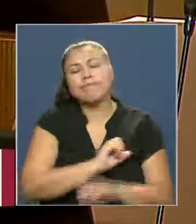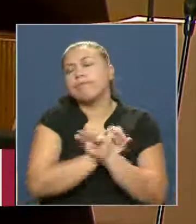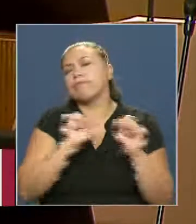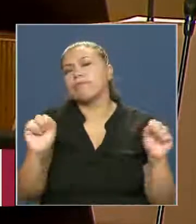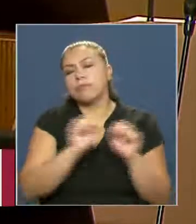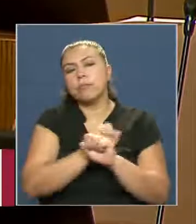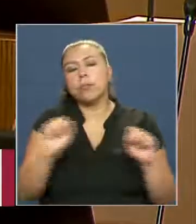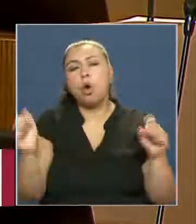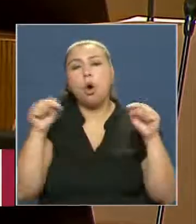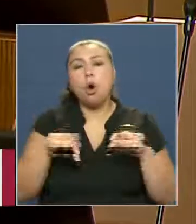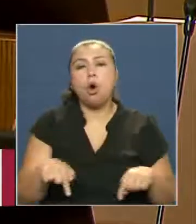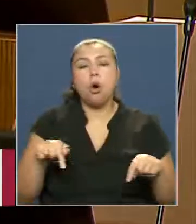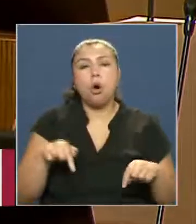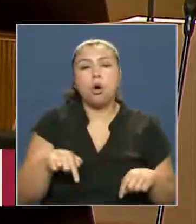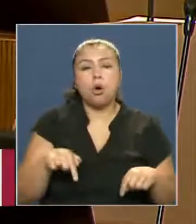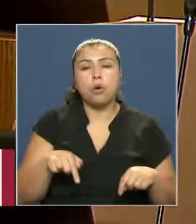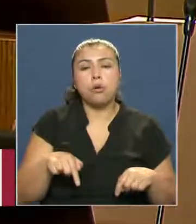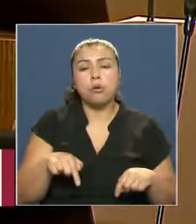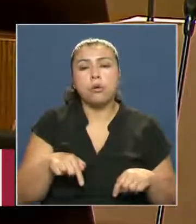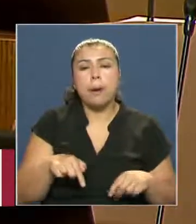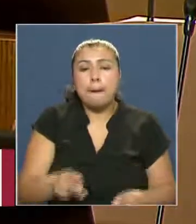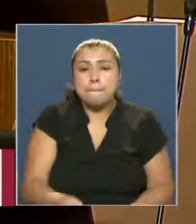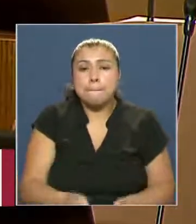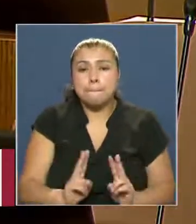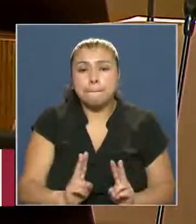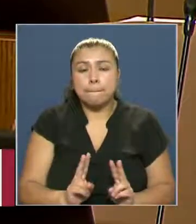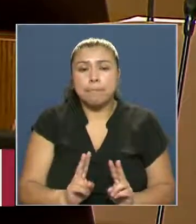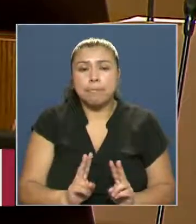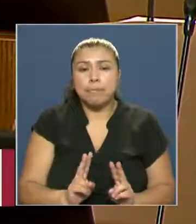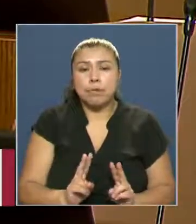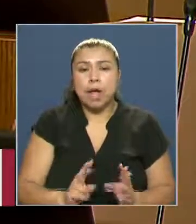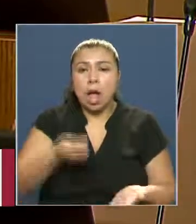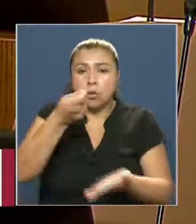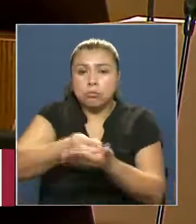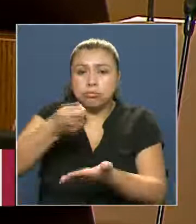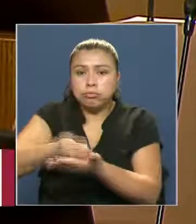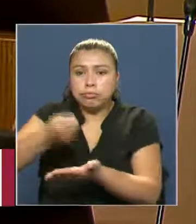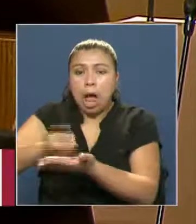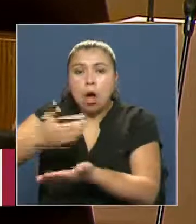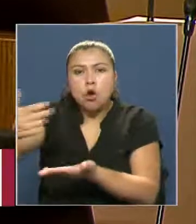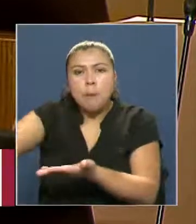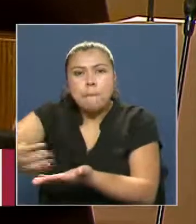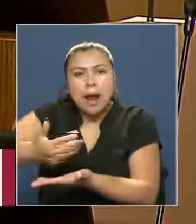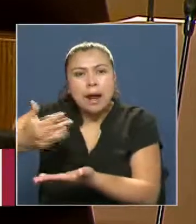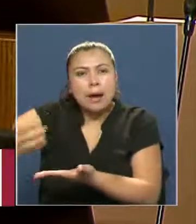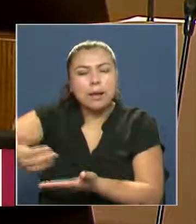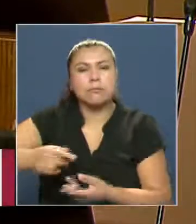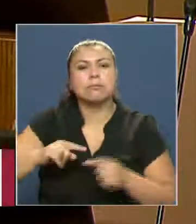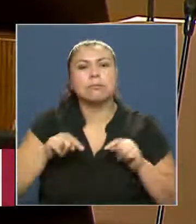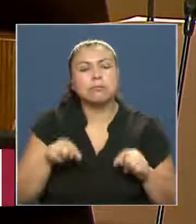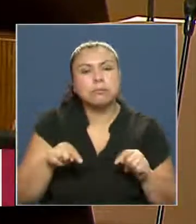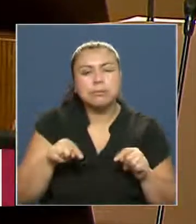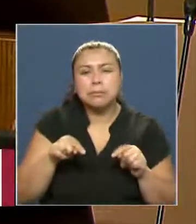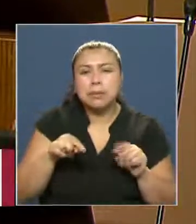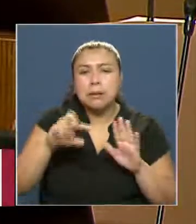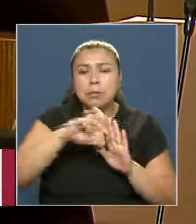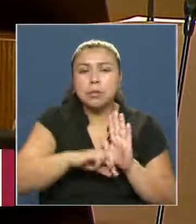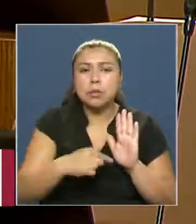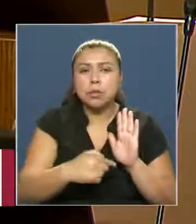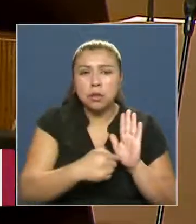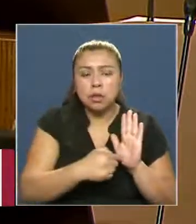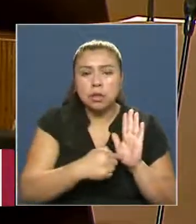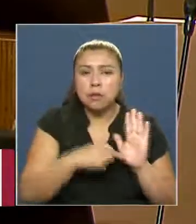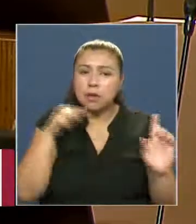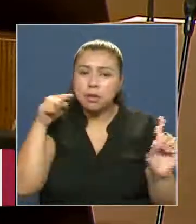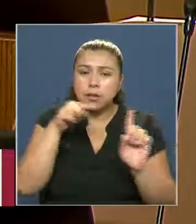podemos hoy en día permitir el acaparamiento ni la especulación. Este proyecto de ley va en ese sentido, pero